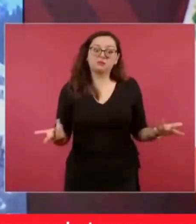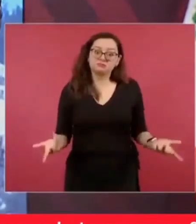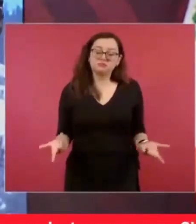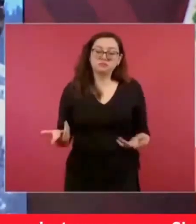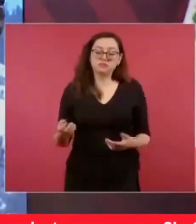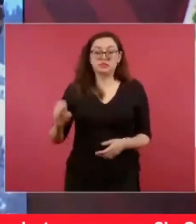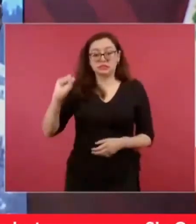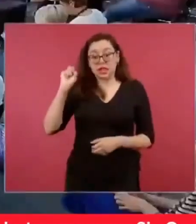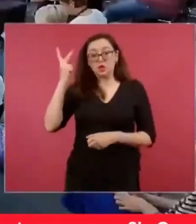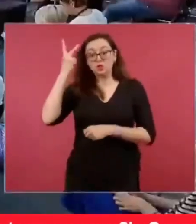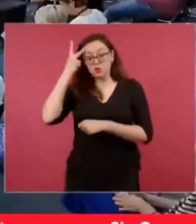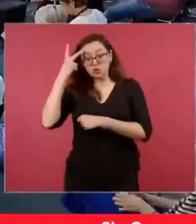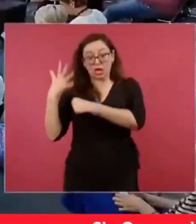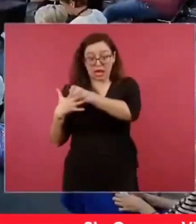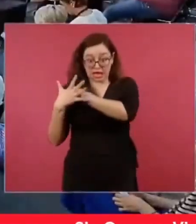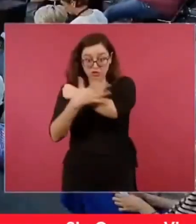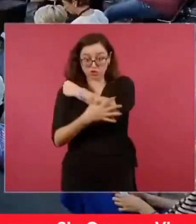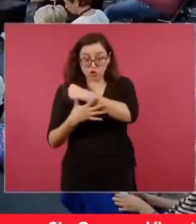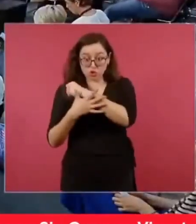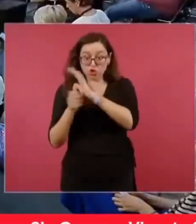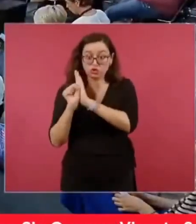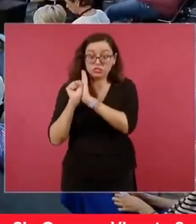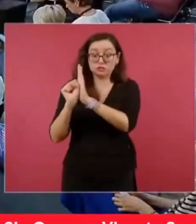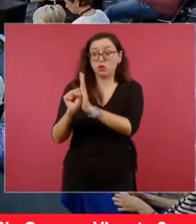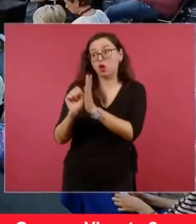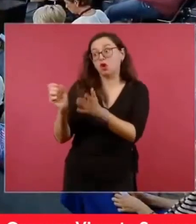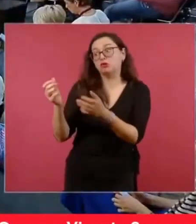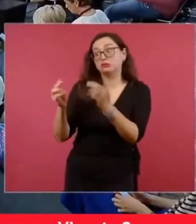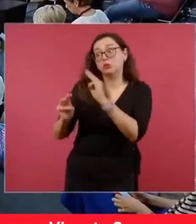escudo si ya no está el cerro